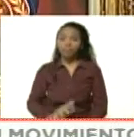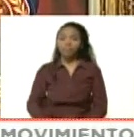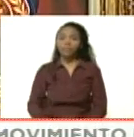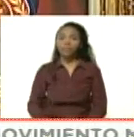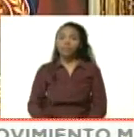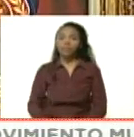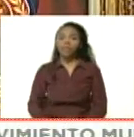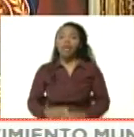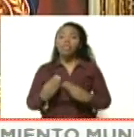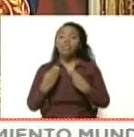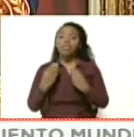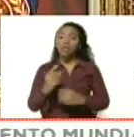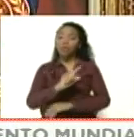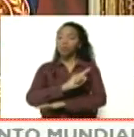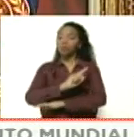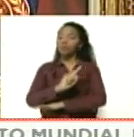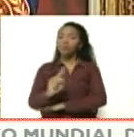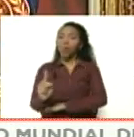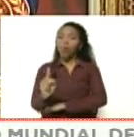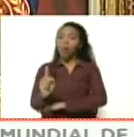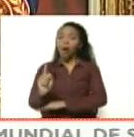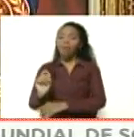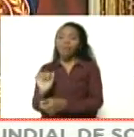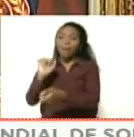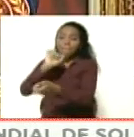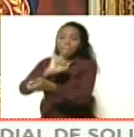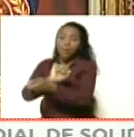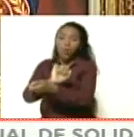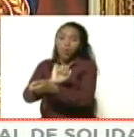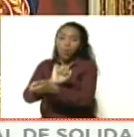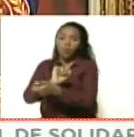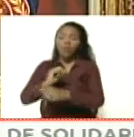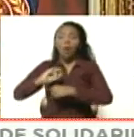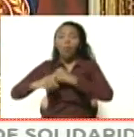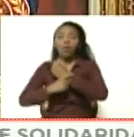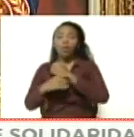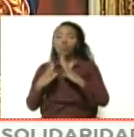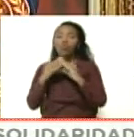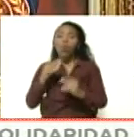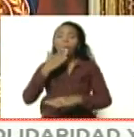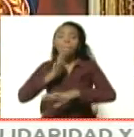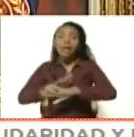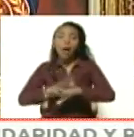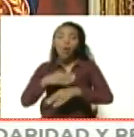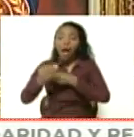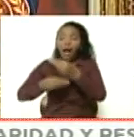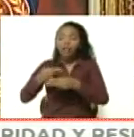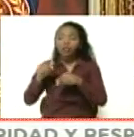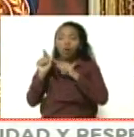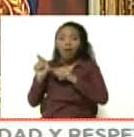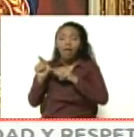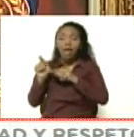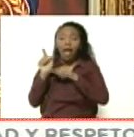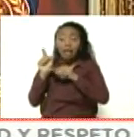den el mandato de detener al señor Juan Guaidó por todos los delitos que ha cometido, ese día